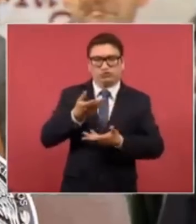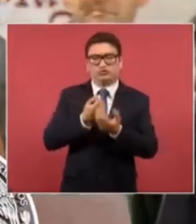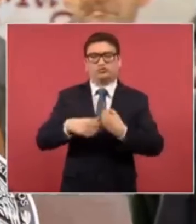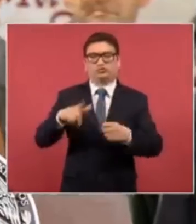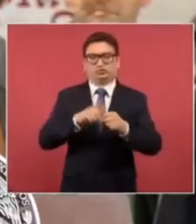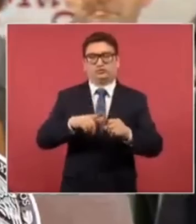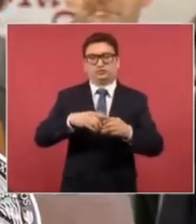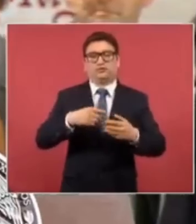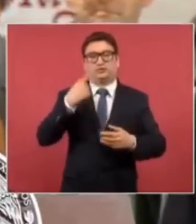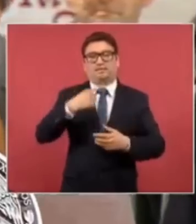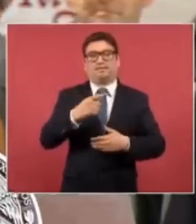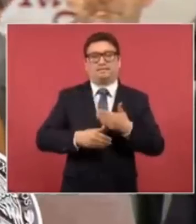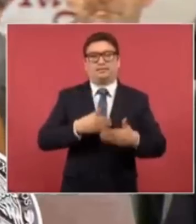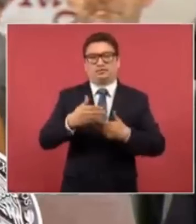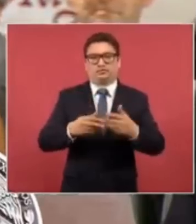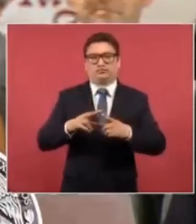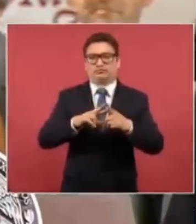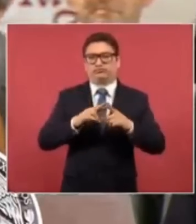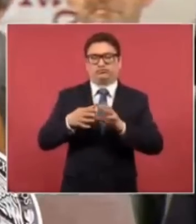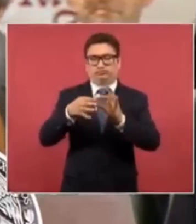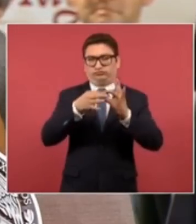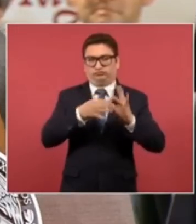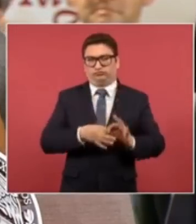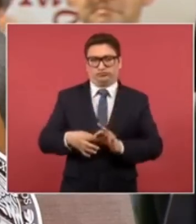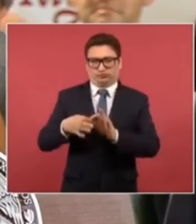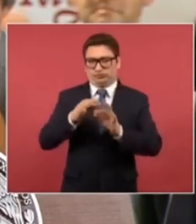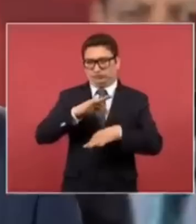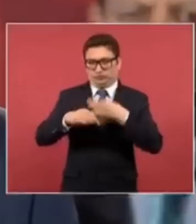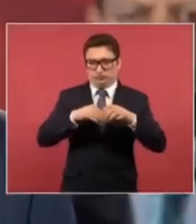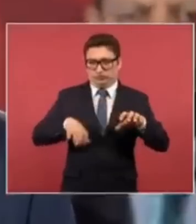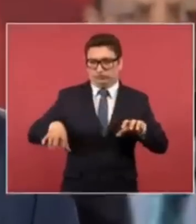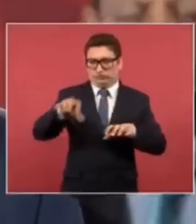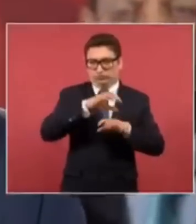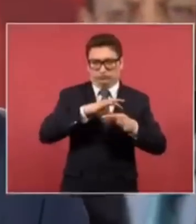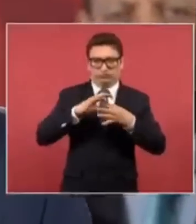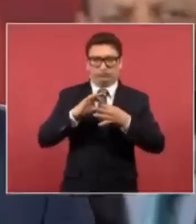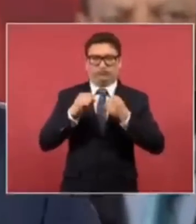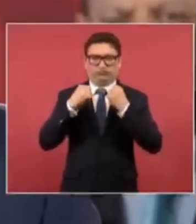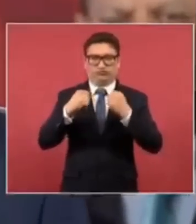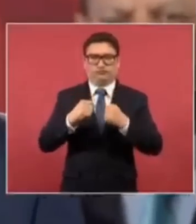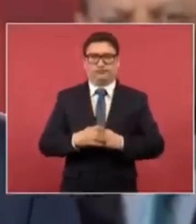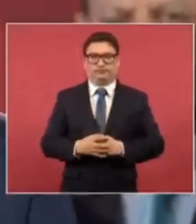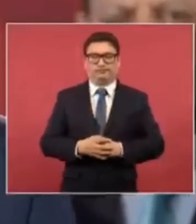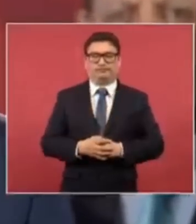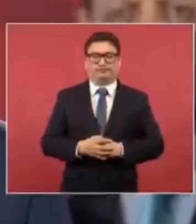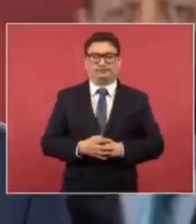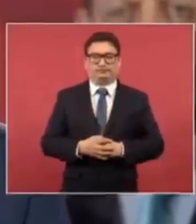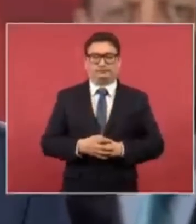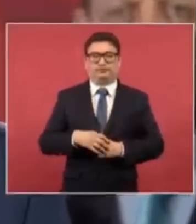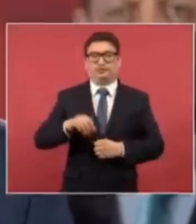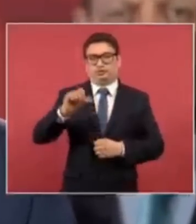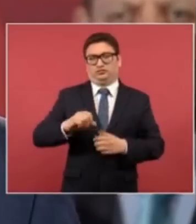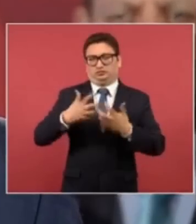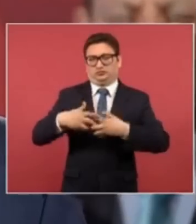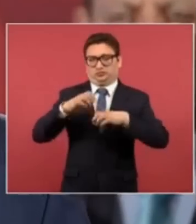México, saqueando al país. Y no estoy exagerando, a ellos no les importa el pueblo, amigos y amigas.